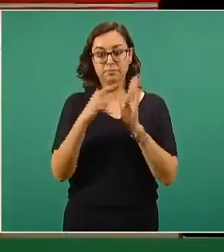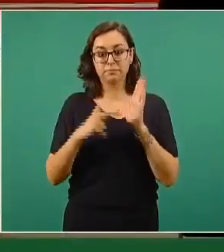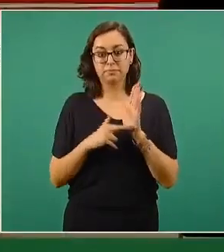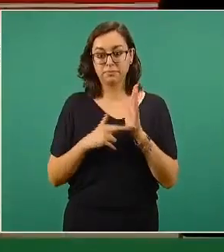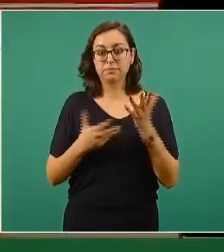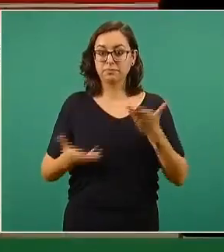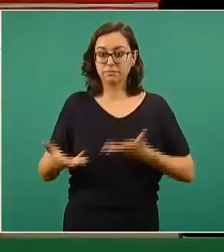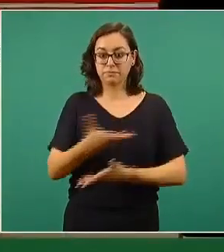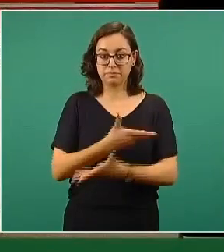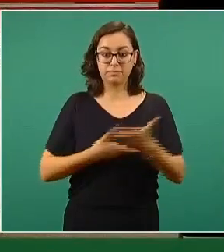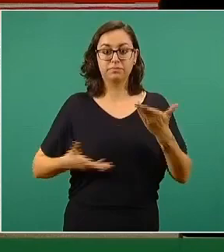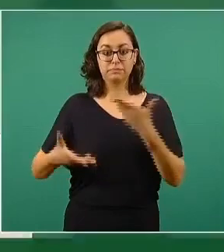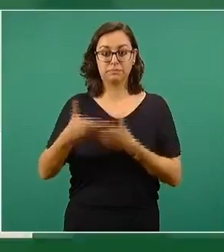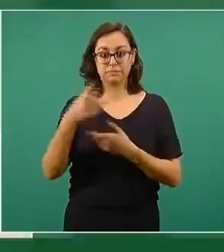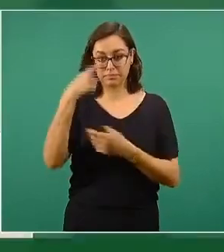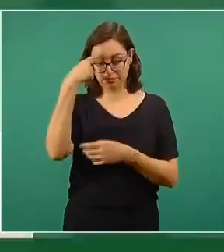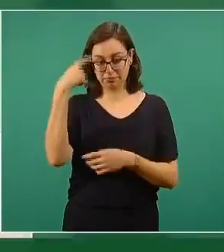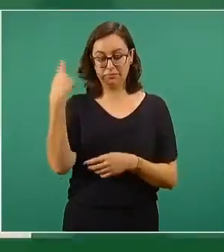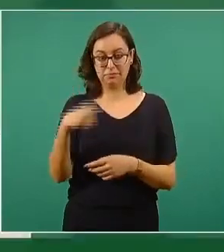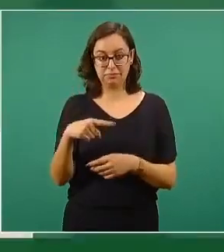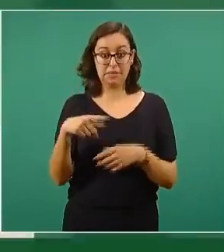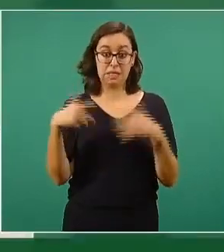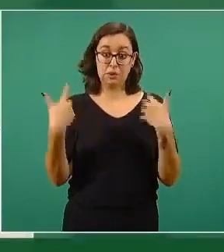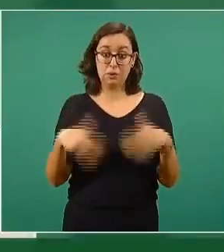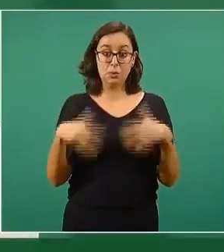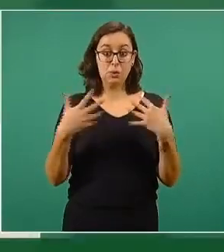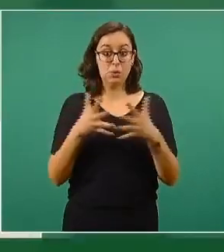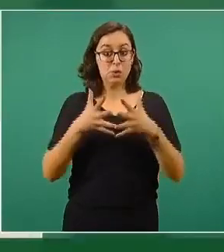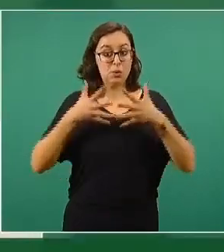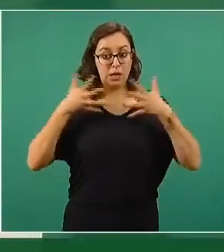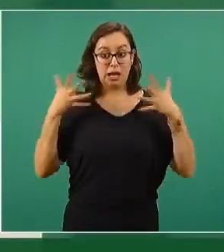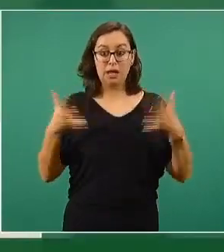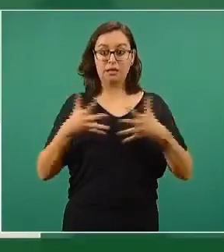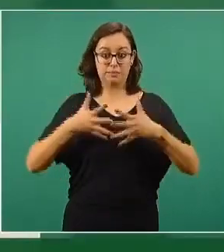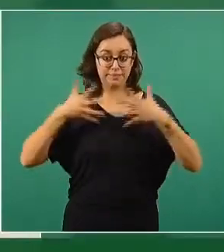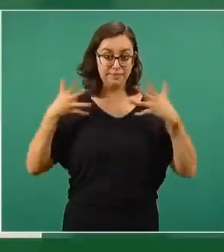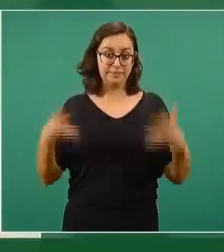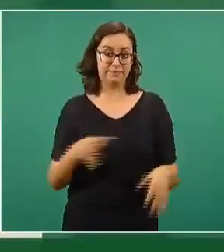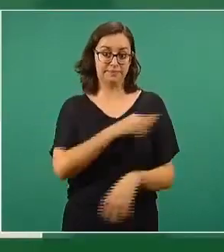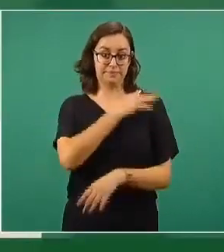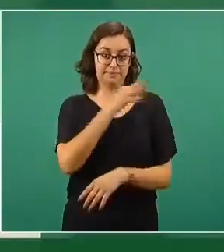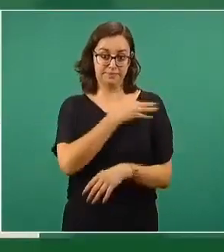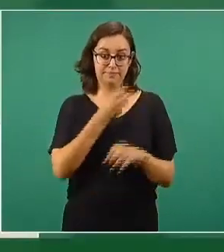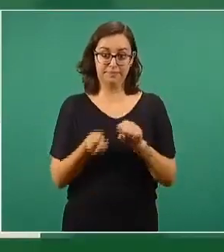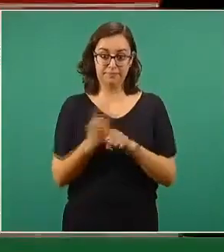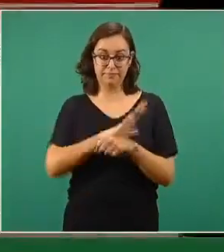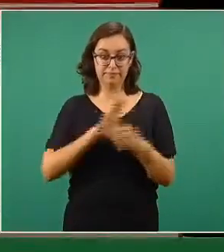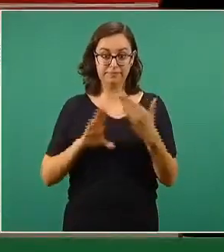y colaboración para lograr este magno operativo de vacunación